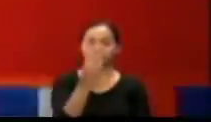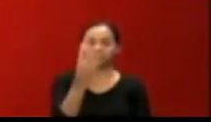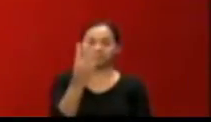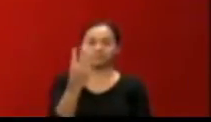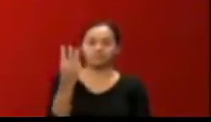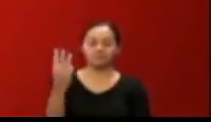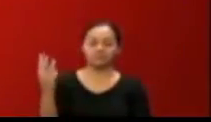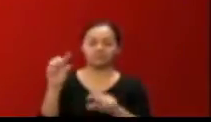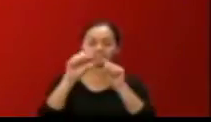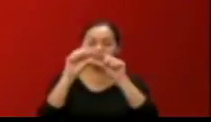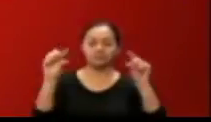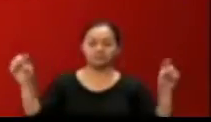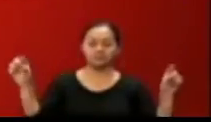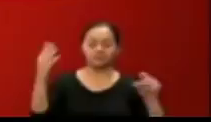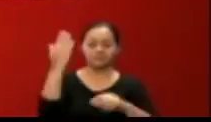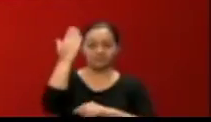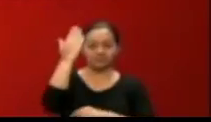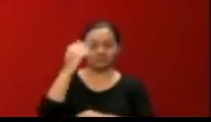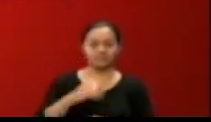web